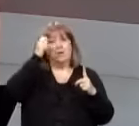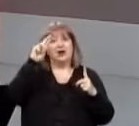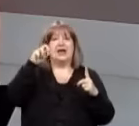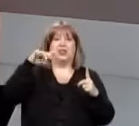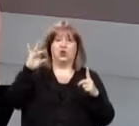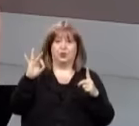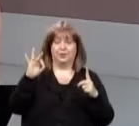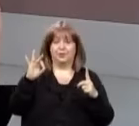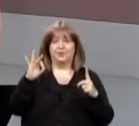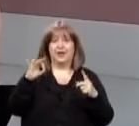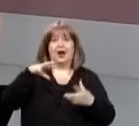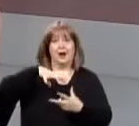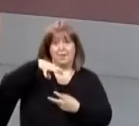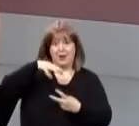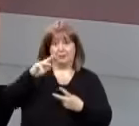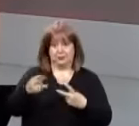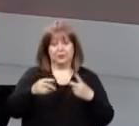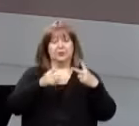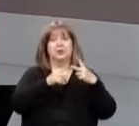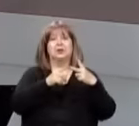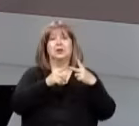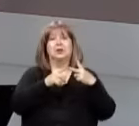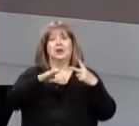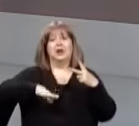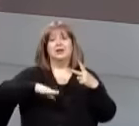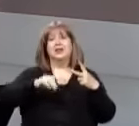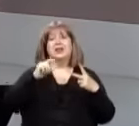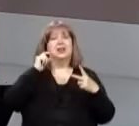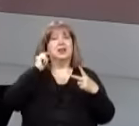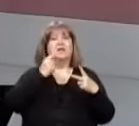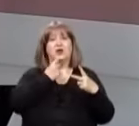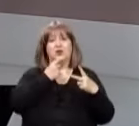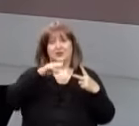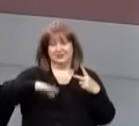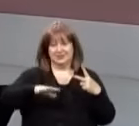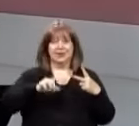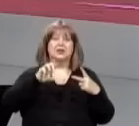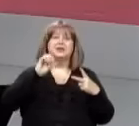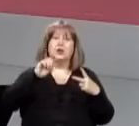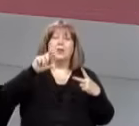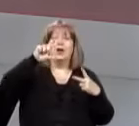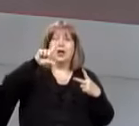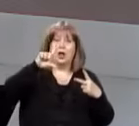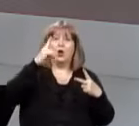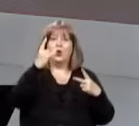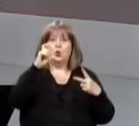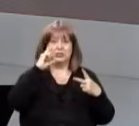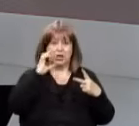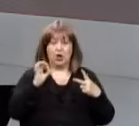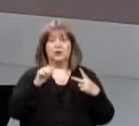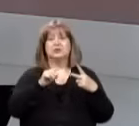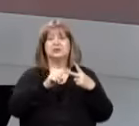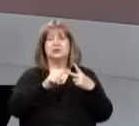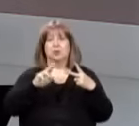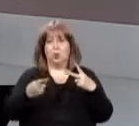Claro. Y otro es el caso también de este pequeño de 5 años de Lucio, que lamentablemente murió golpeado y de la